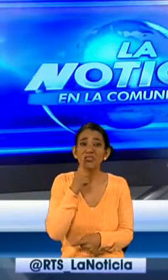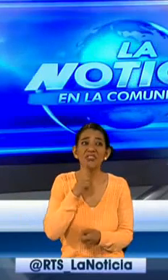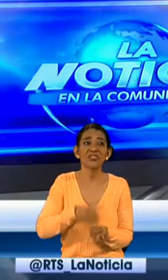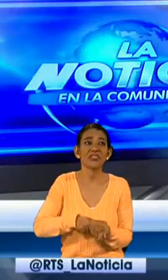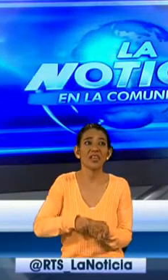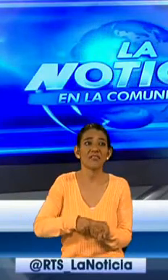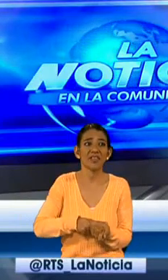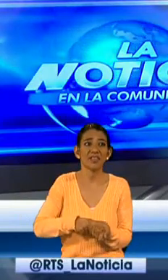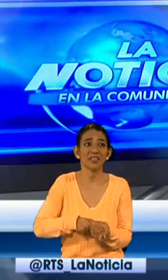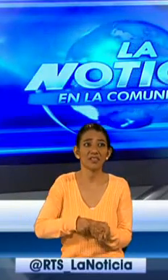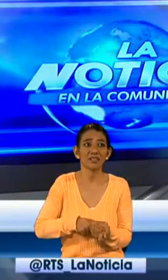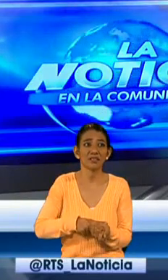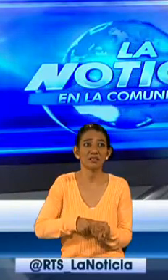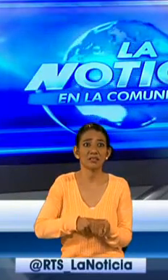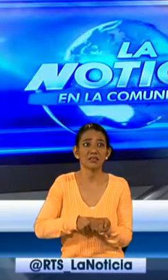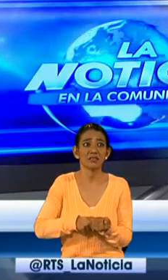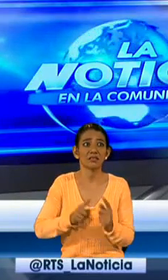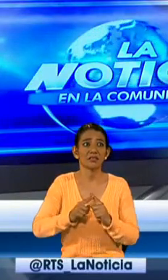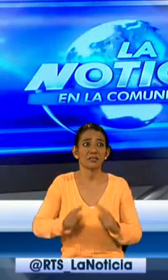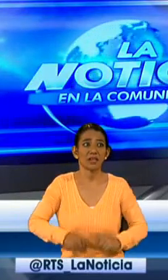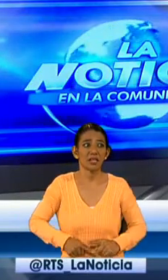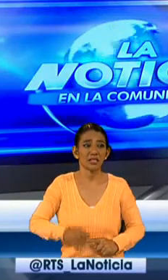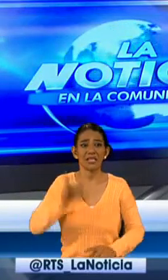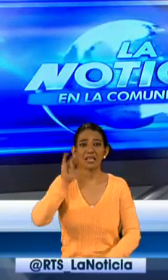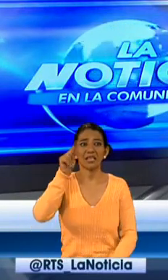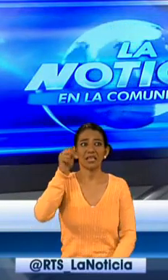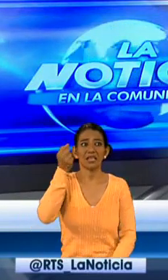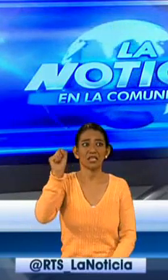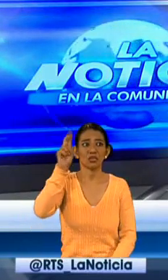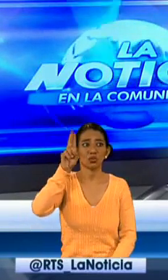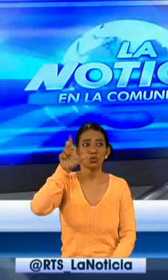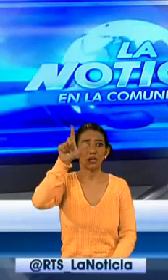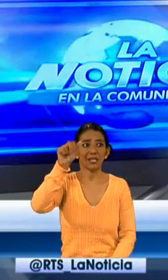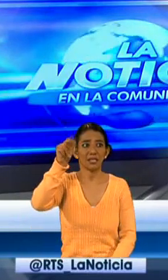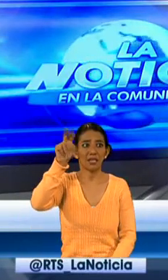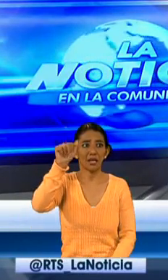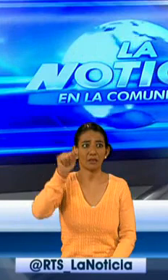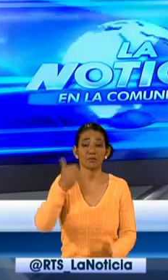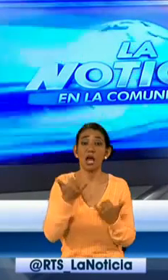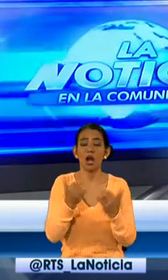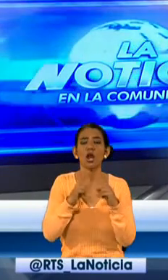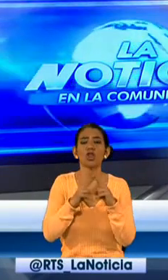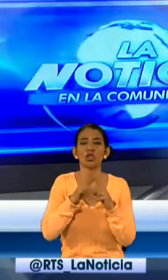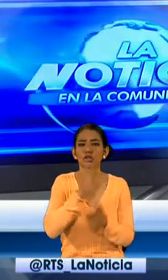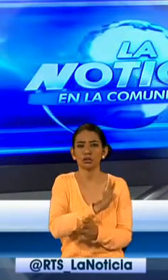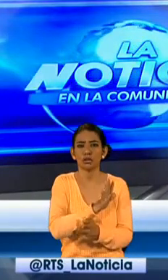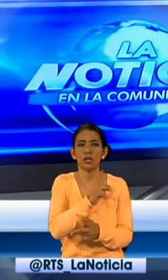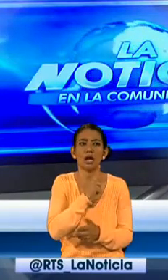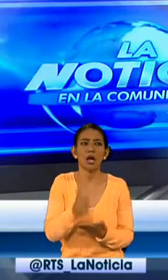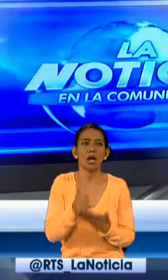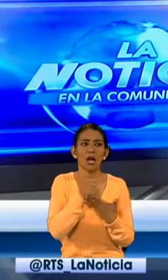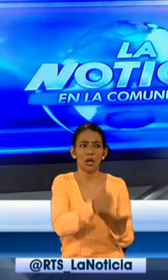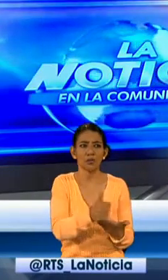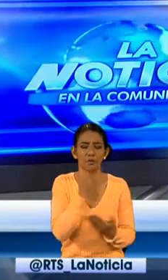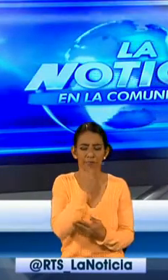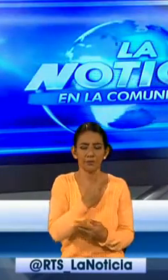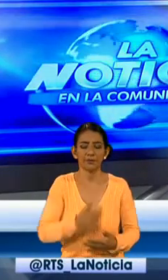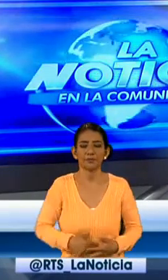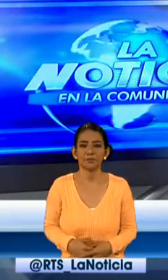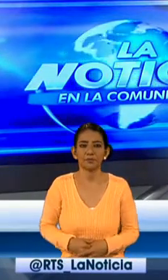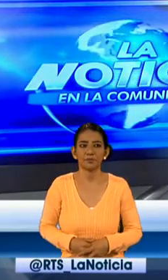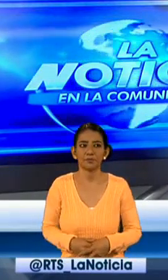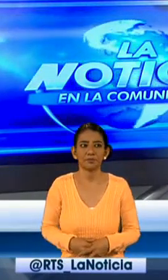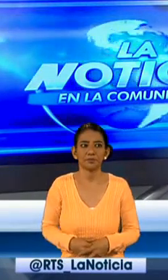pues tienen que inyectarse varias veces con insulina al día. Conozcamos su historia y la ayuda que necesitan, veámoslo en la siguiente